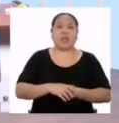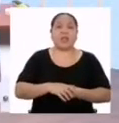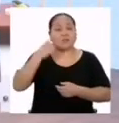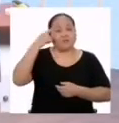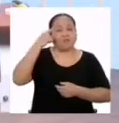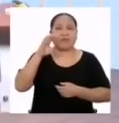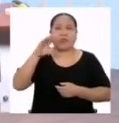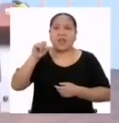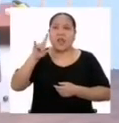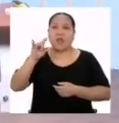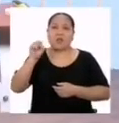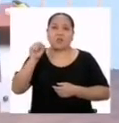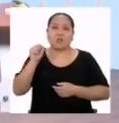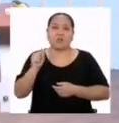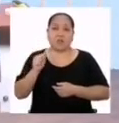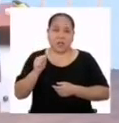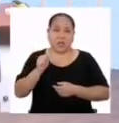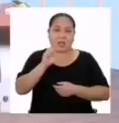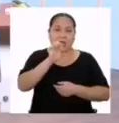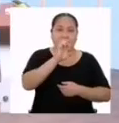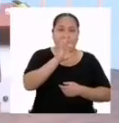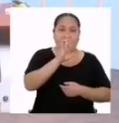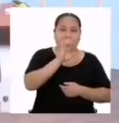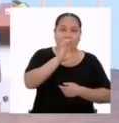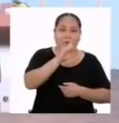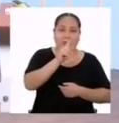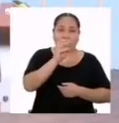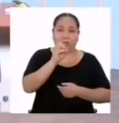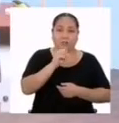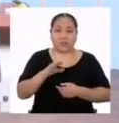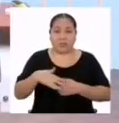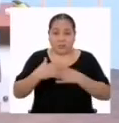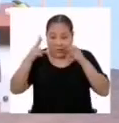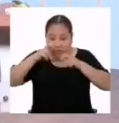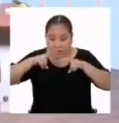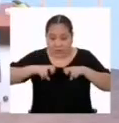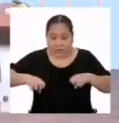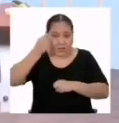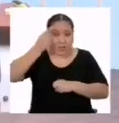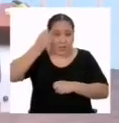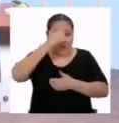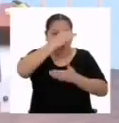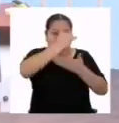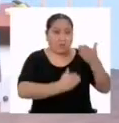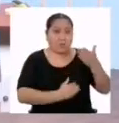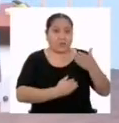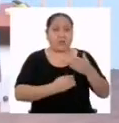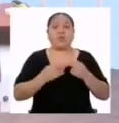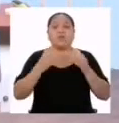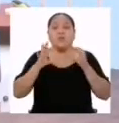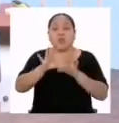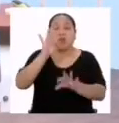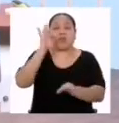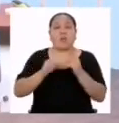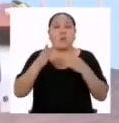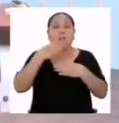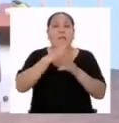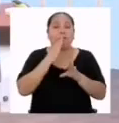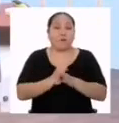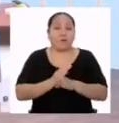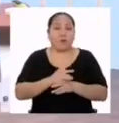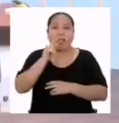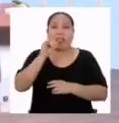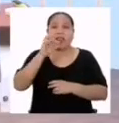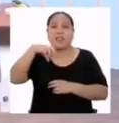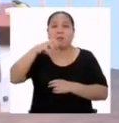efecto. A partir de todo el análisis realizado y de la comprensión total del texto, identificamos la estructura y el tipo de